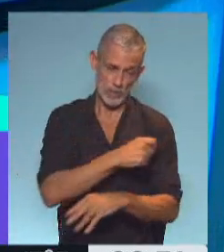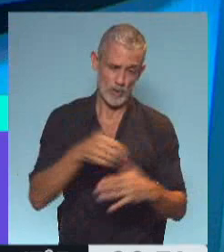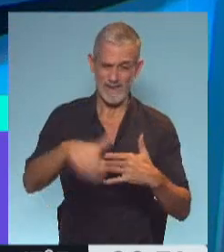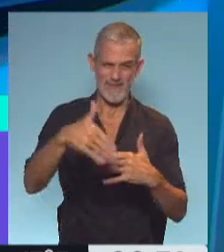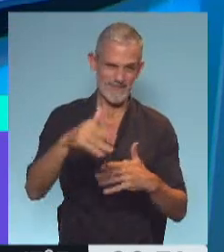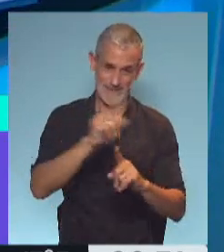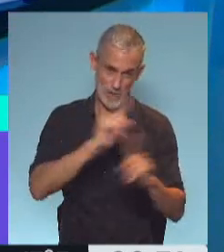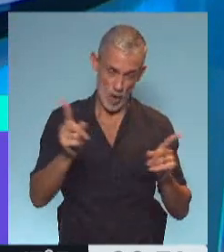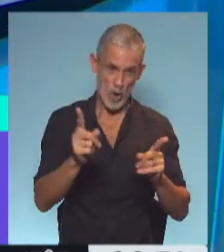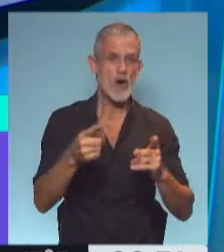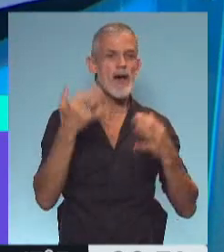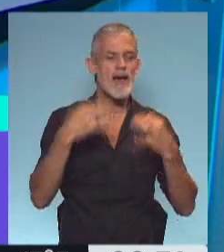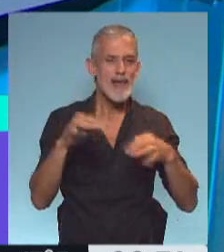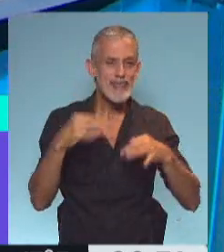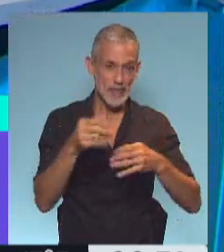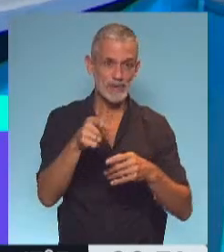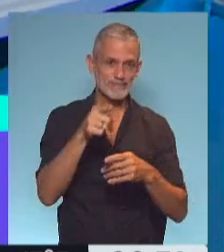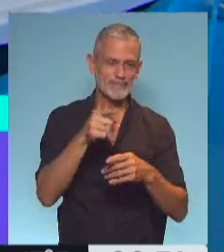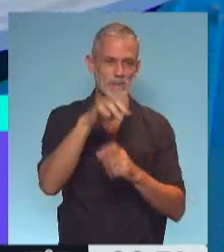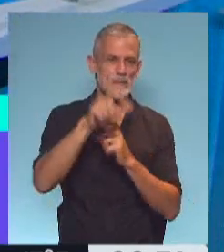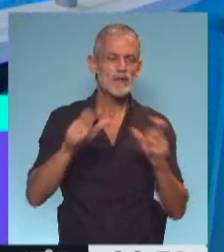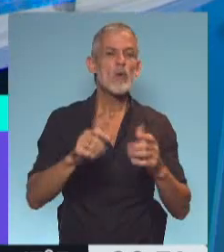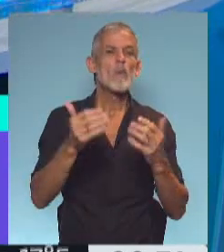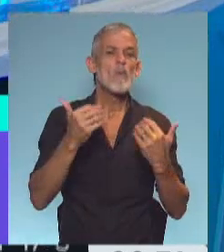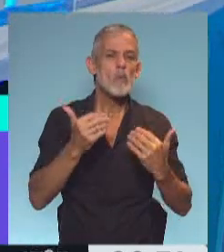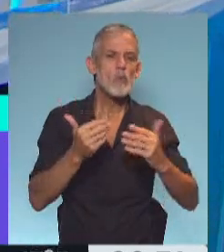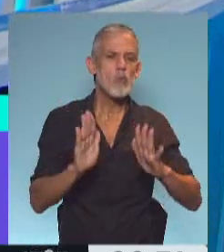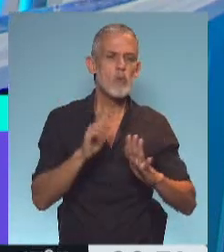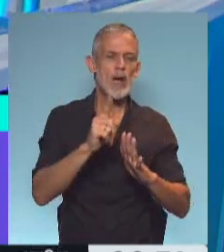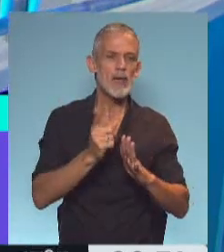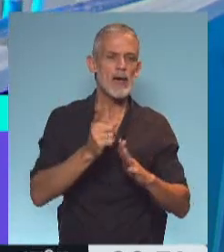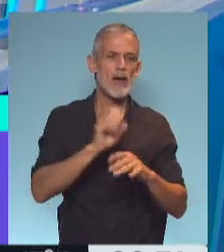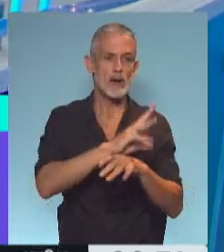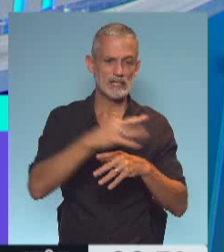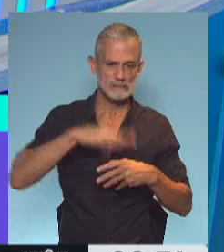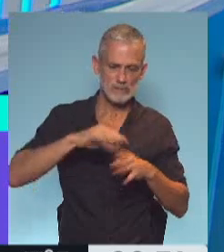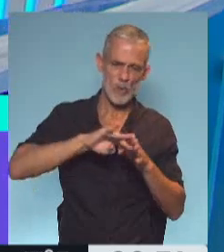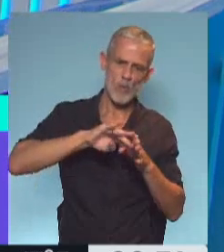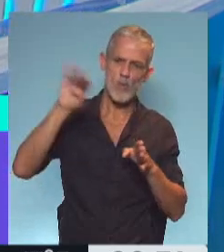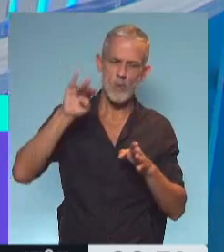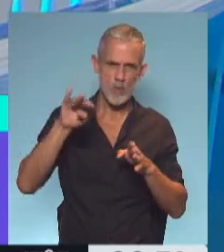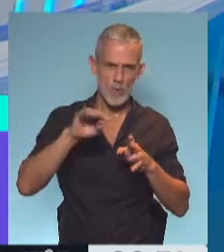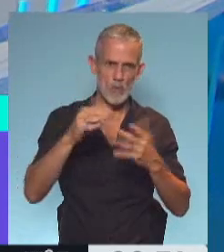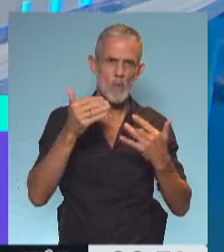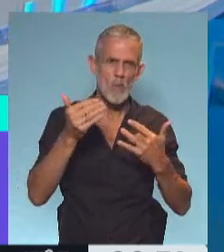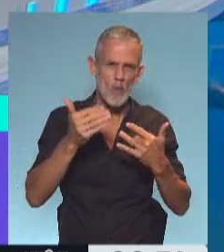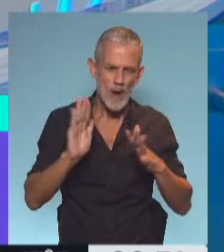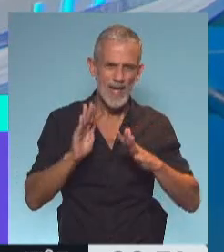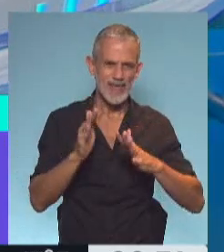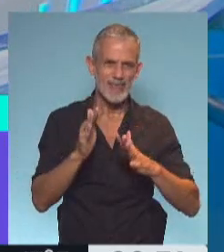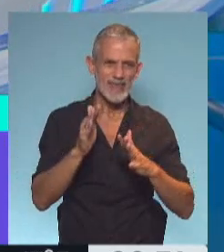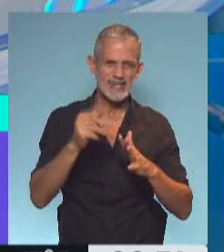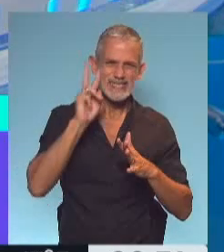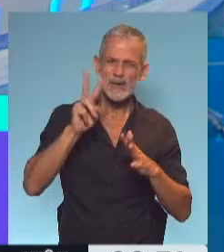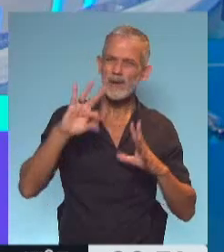la vacuna, van a ser los que puedan tener la incidencia esta que estamos ya viendo graficada en los últimos días y que se ve en